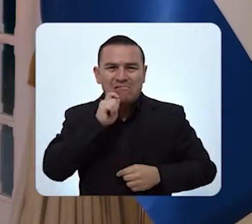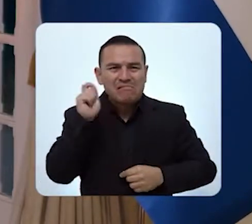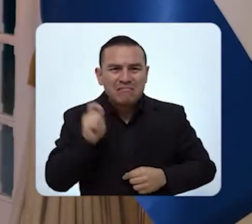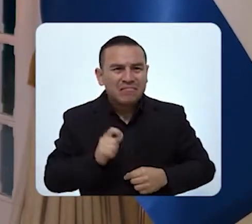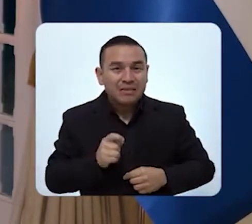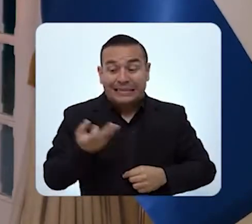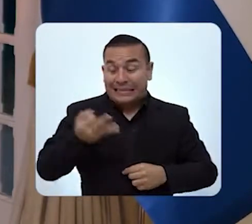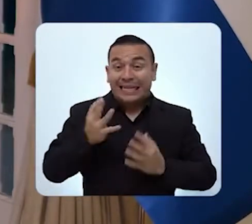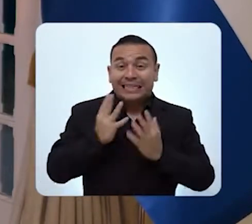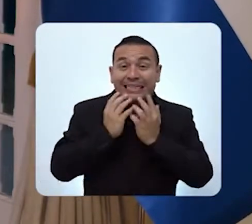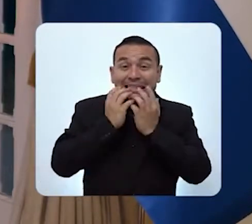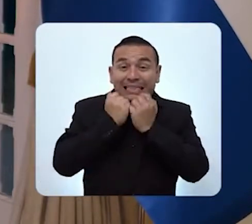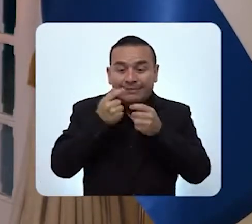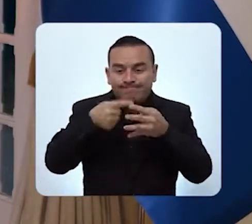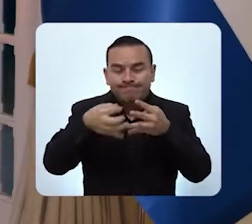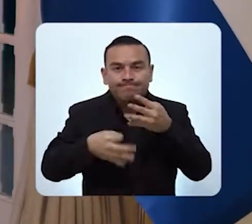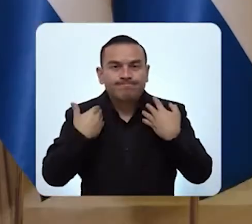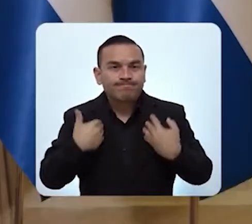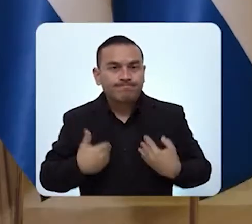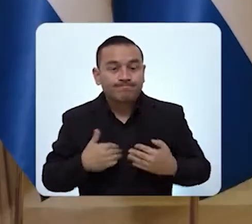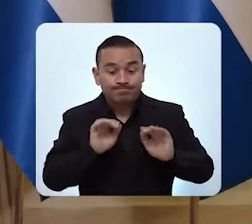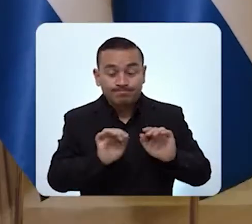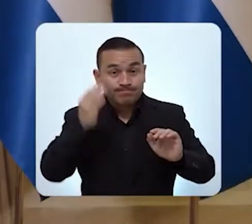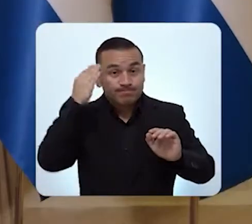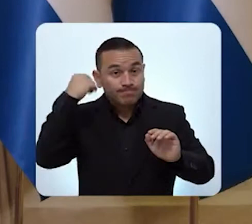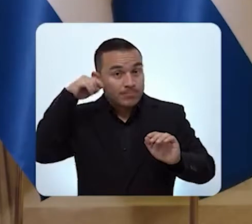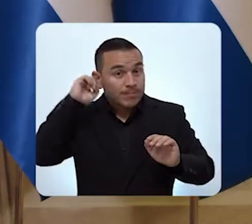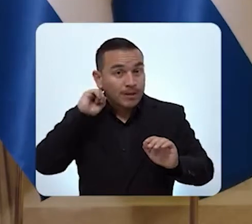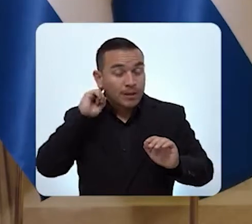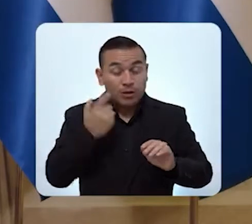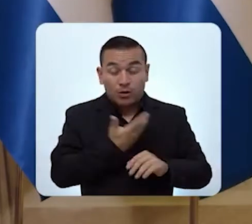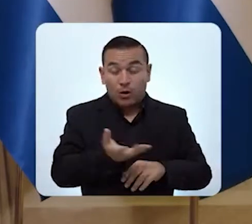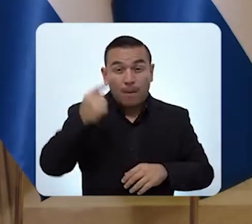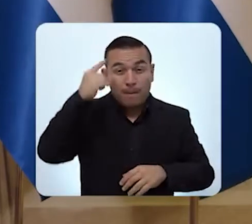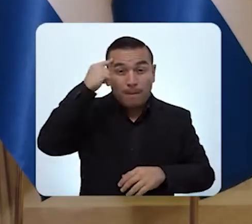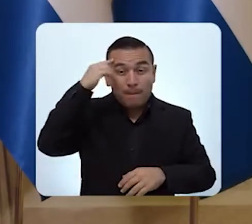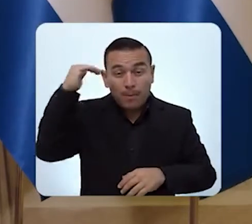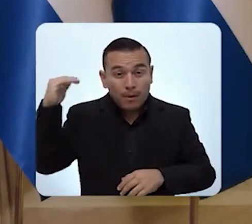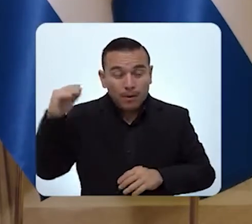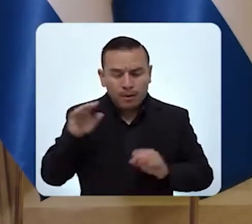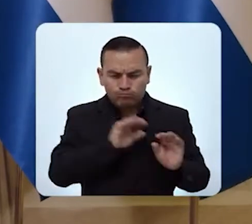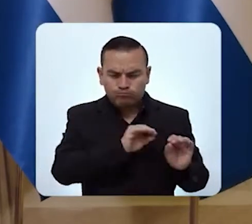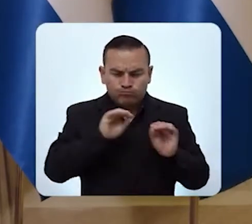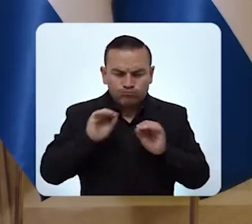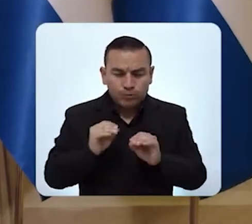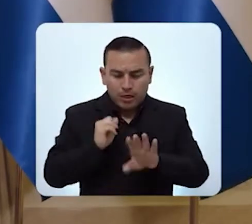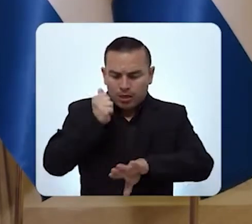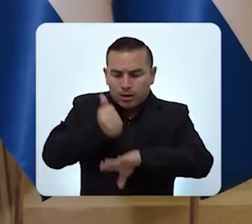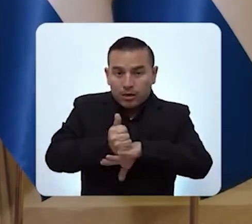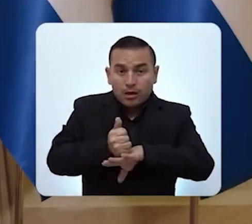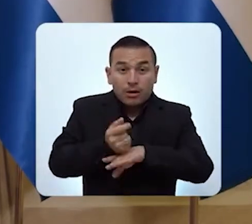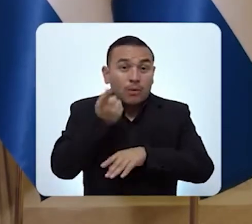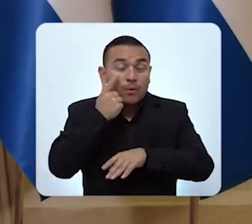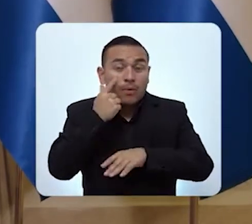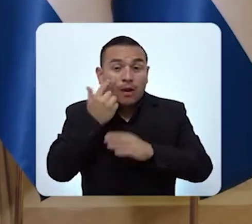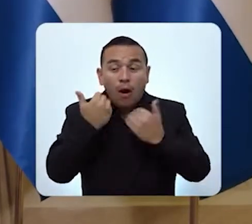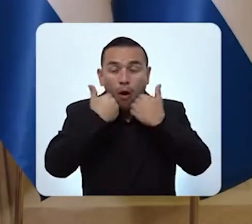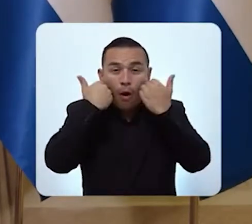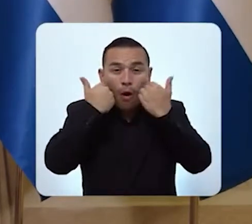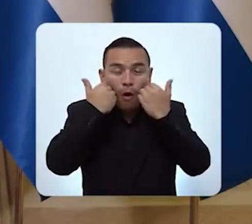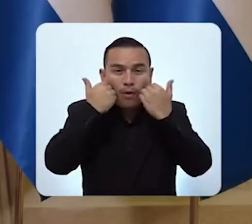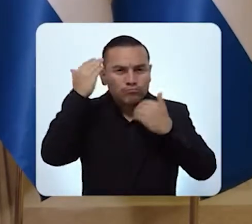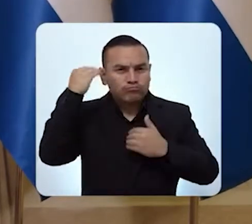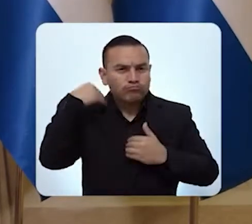y adolescencia, cuyo fin busca garantizar el desarrollo integral de las futuras generaciones desde el principio. Esta